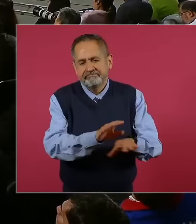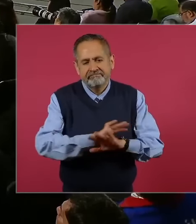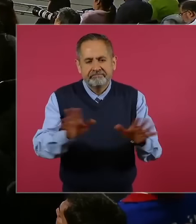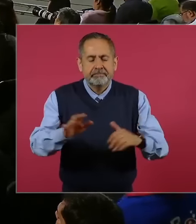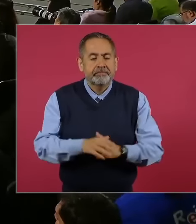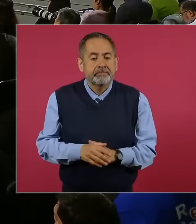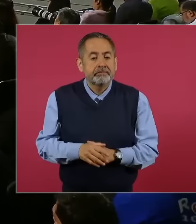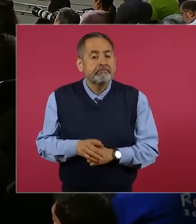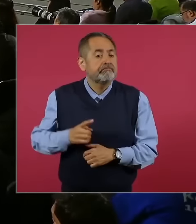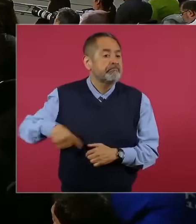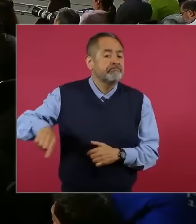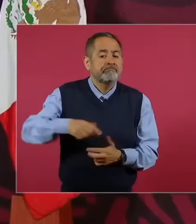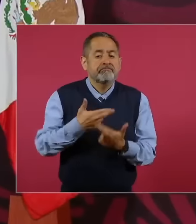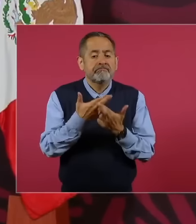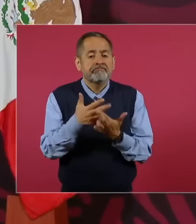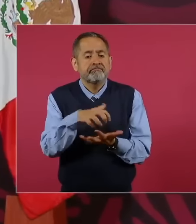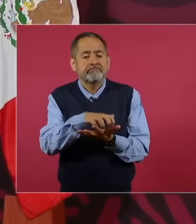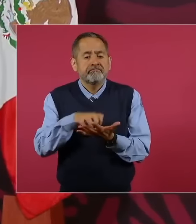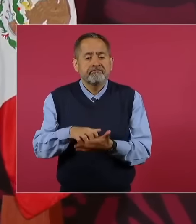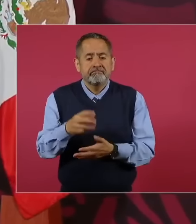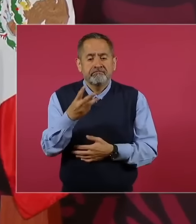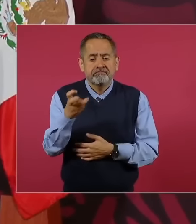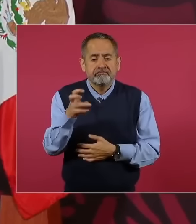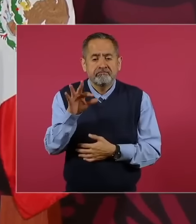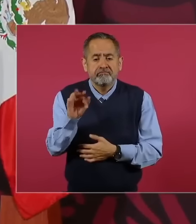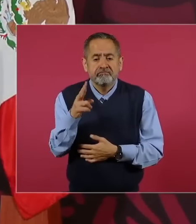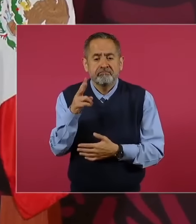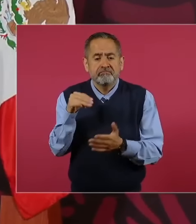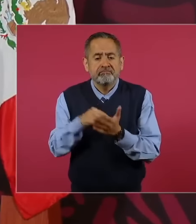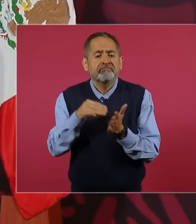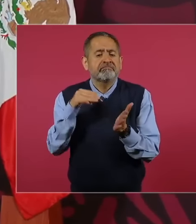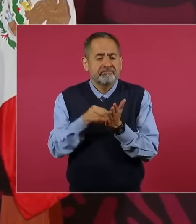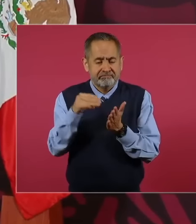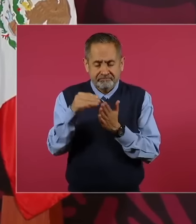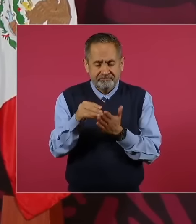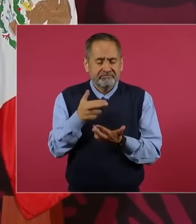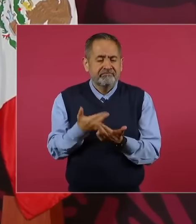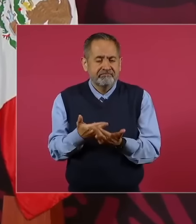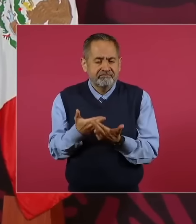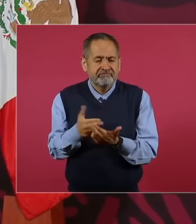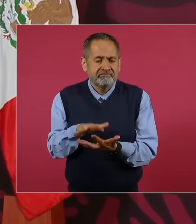Hemos ahorrado 342 mil millones,